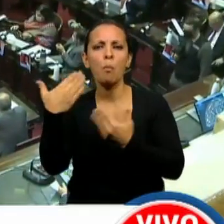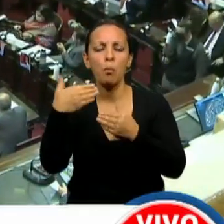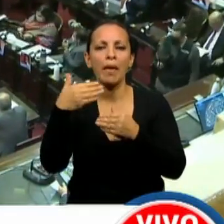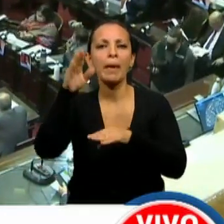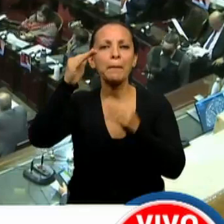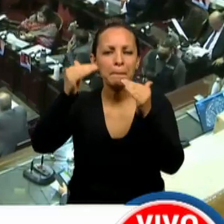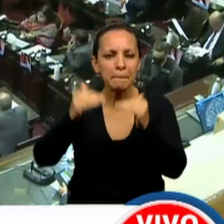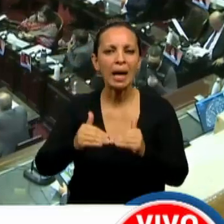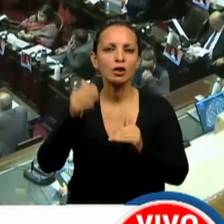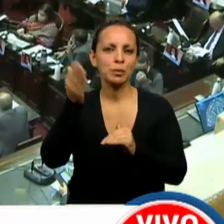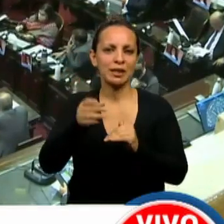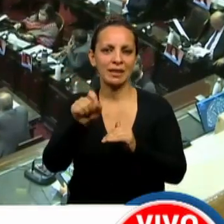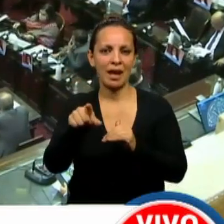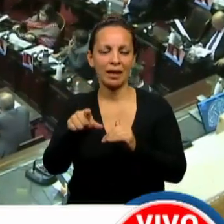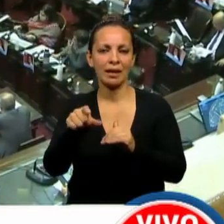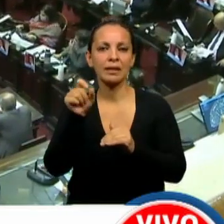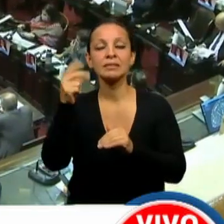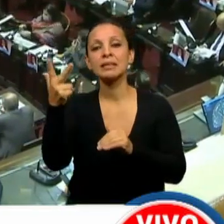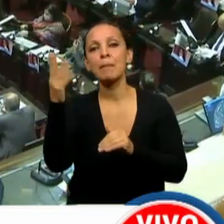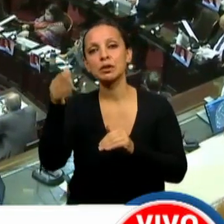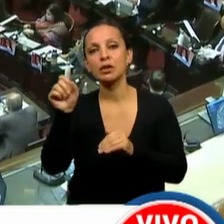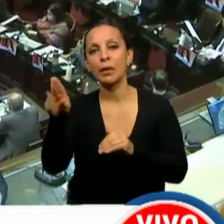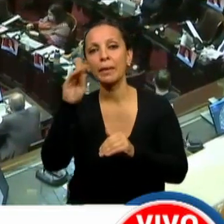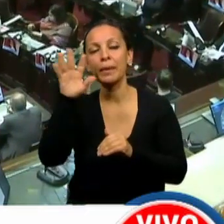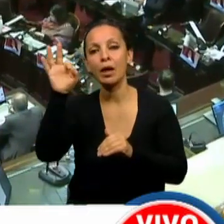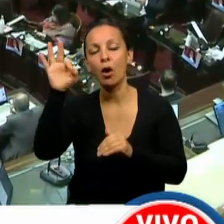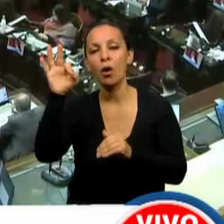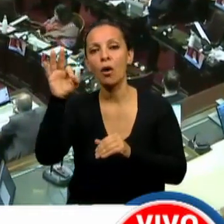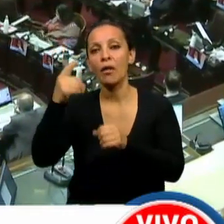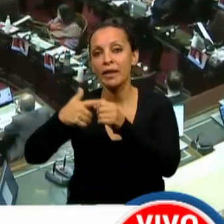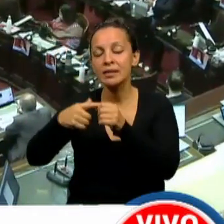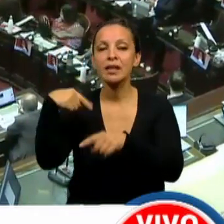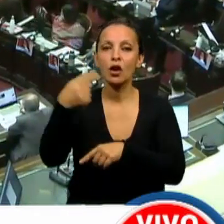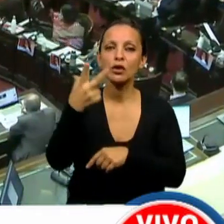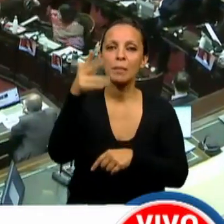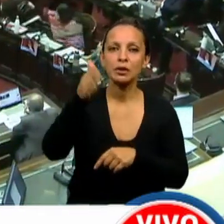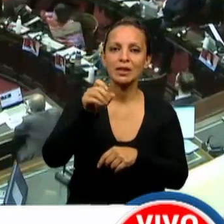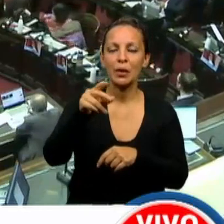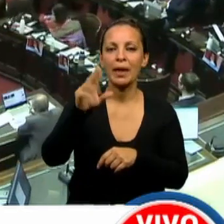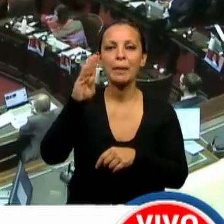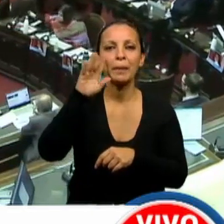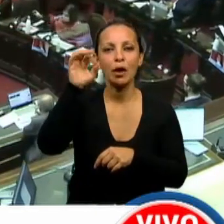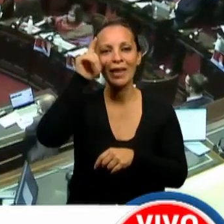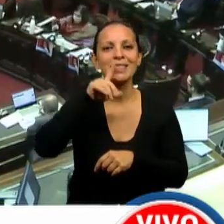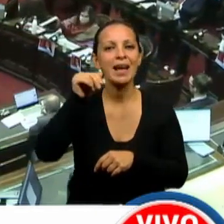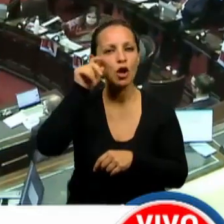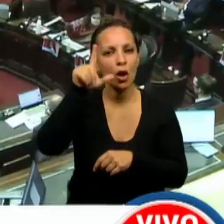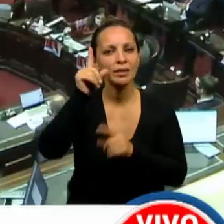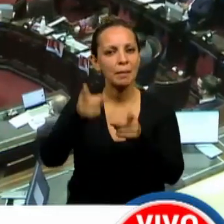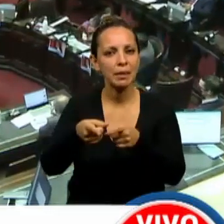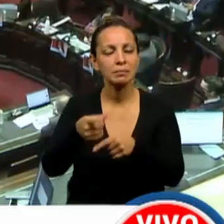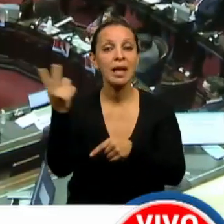el 3% en biodiesel y hasta el 3% en el bioetanol de origen en maíz, siendo estas